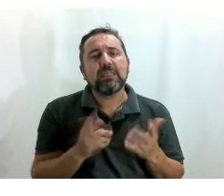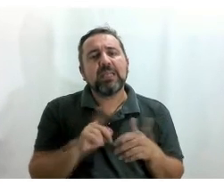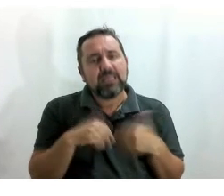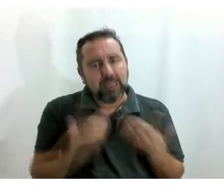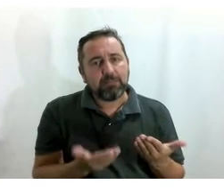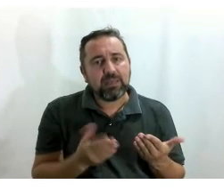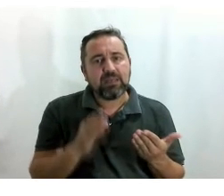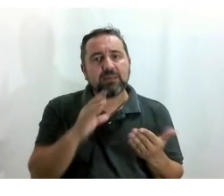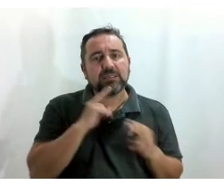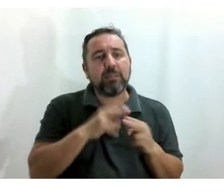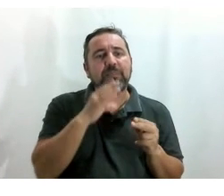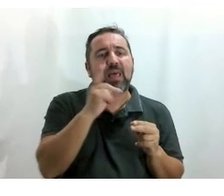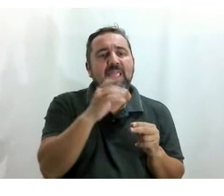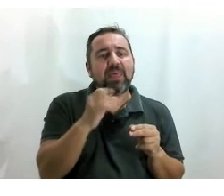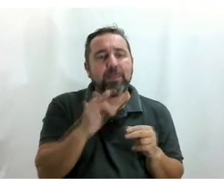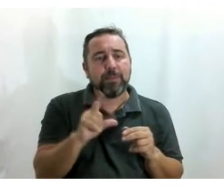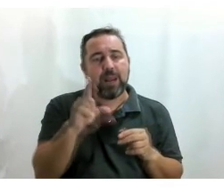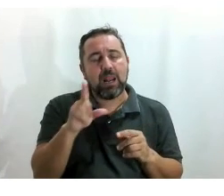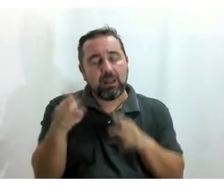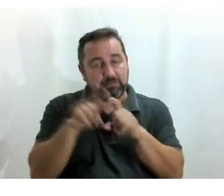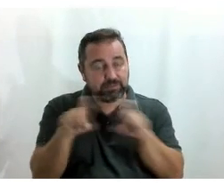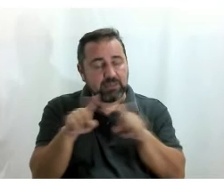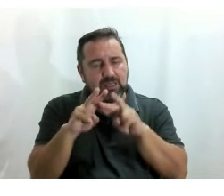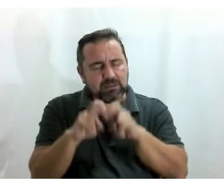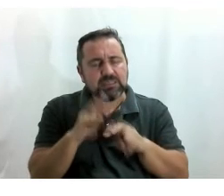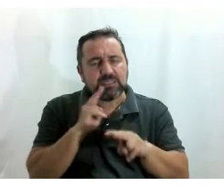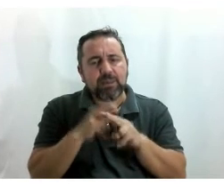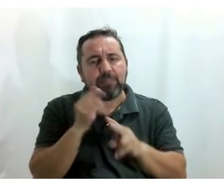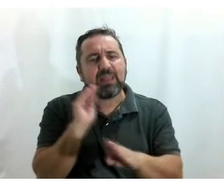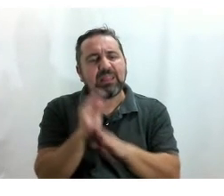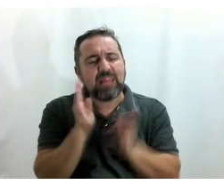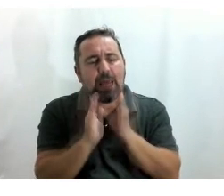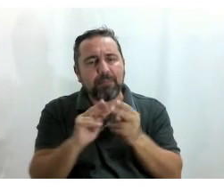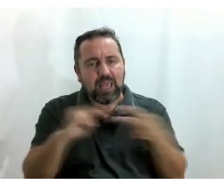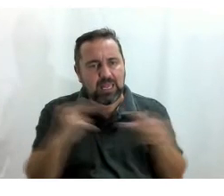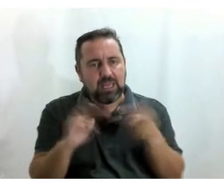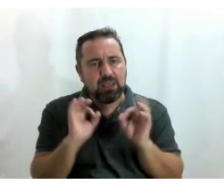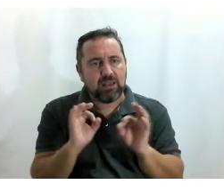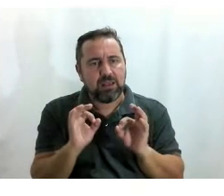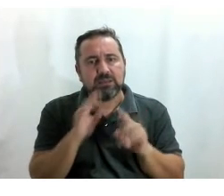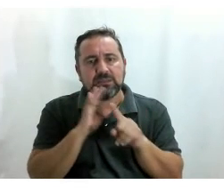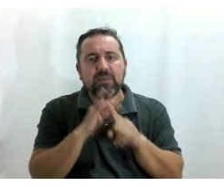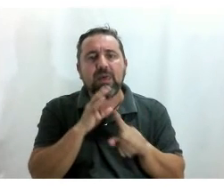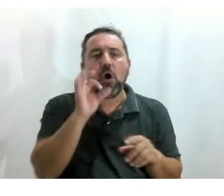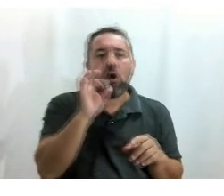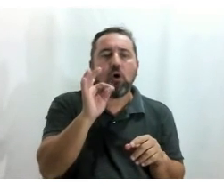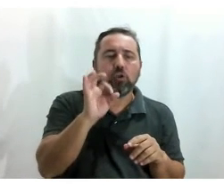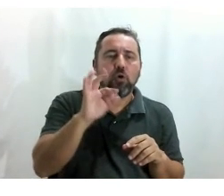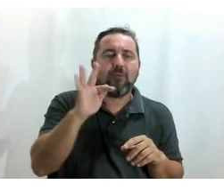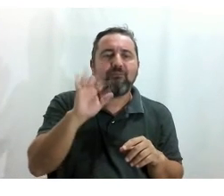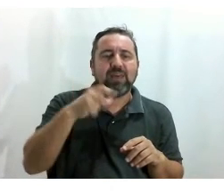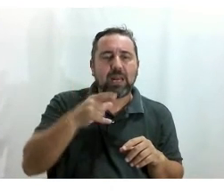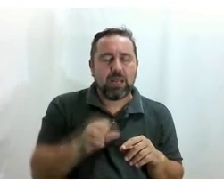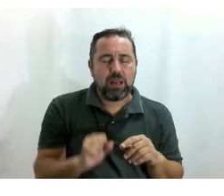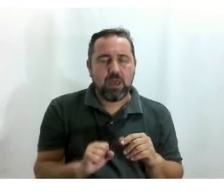Decibel está avanzando bastante en terapia génica en el caso de otoferlina y